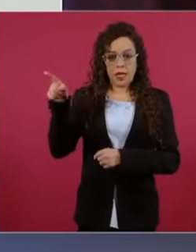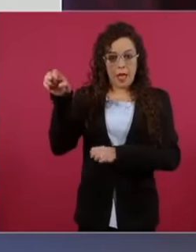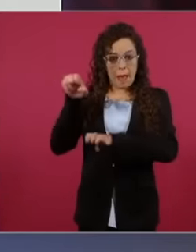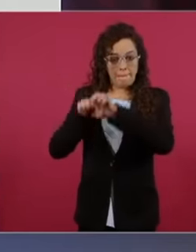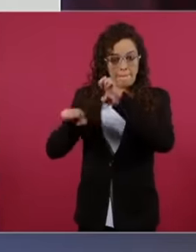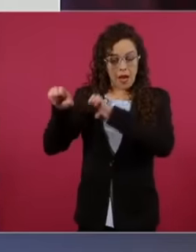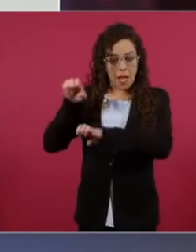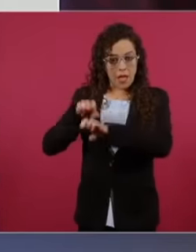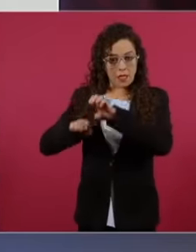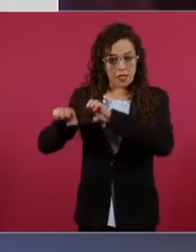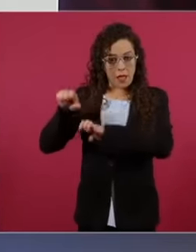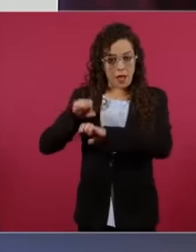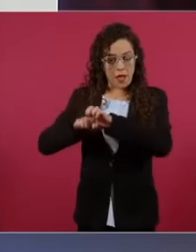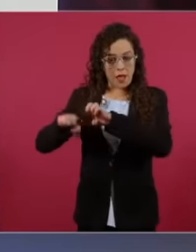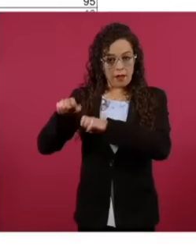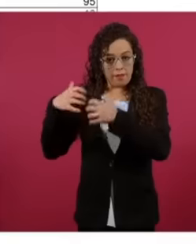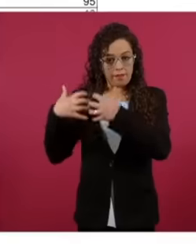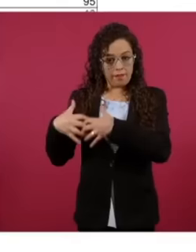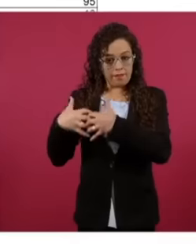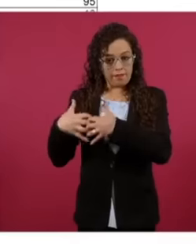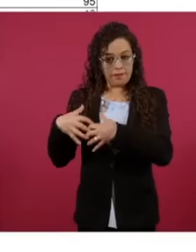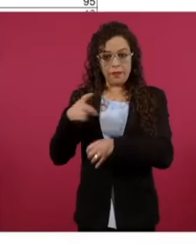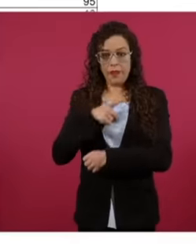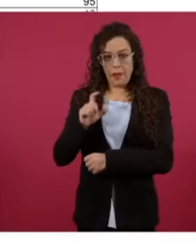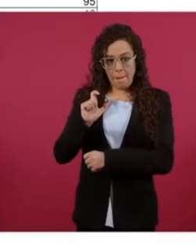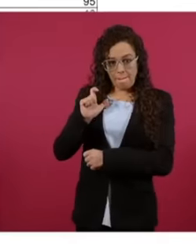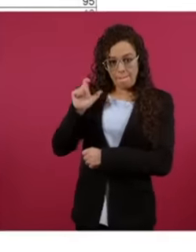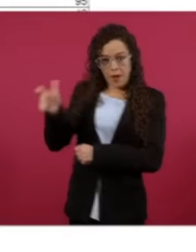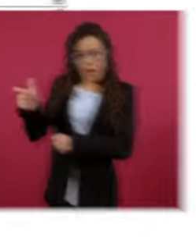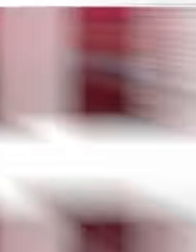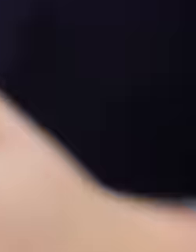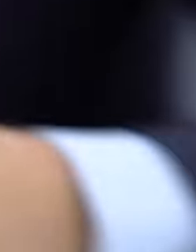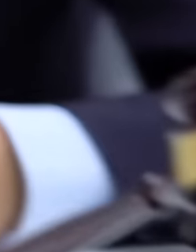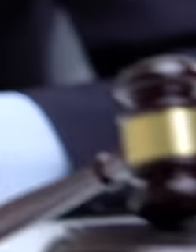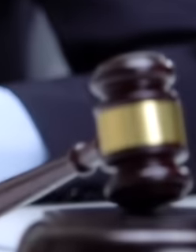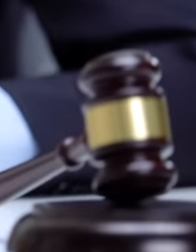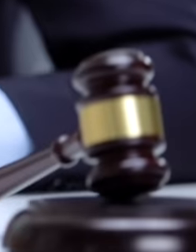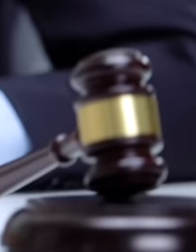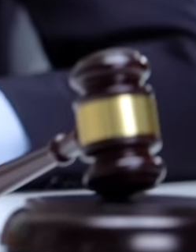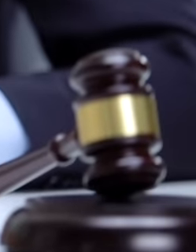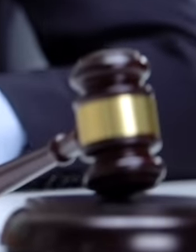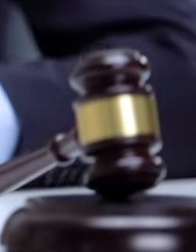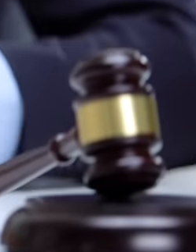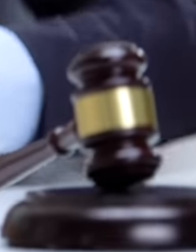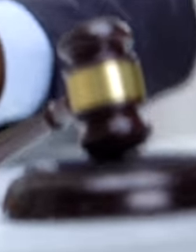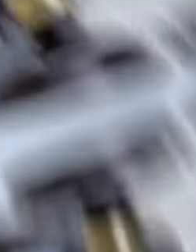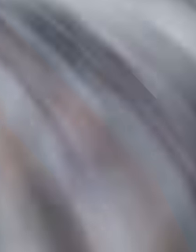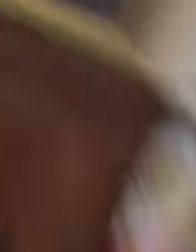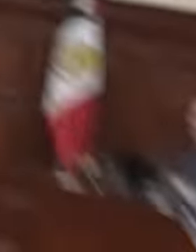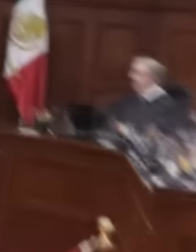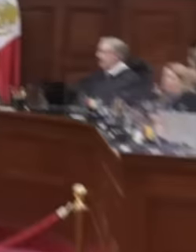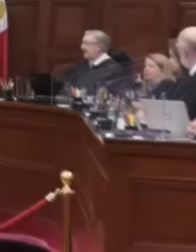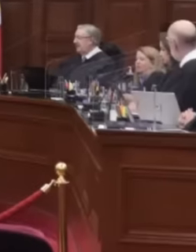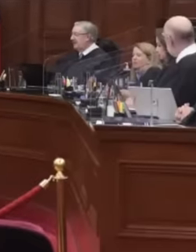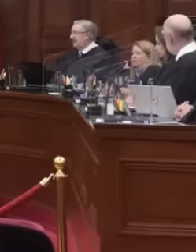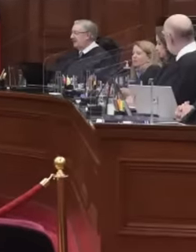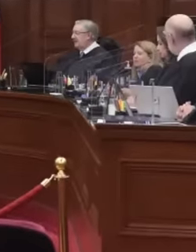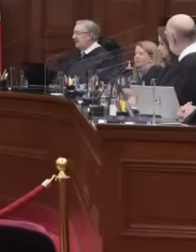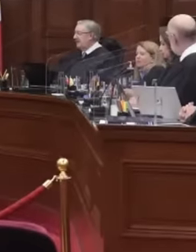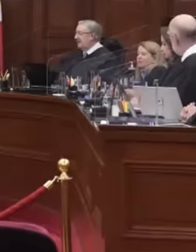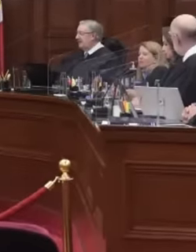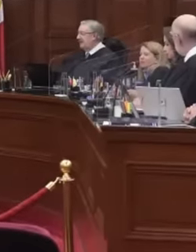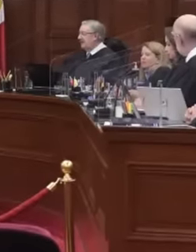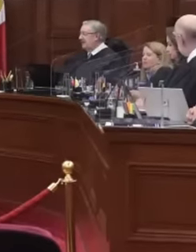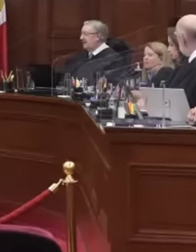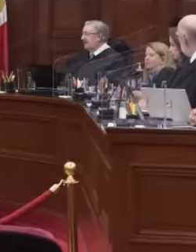al sistema tributario mexicano, y estos empresarios están siendo protegidos por los jueces, quienes